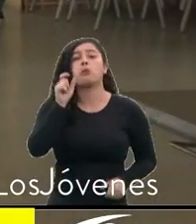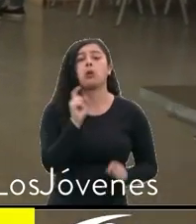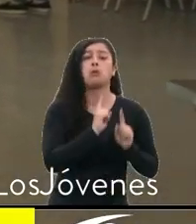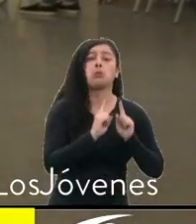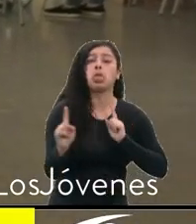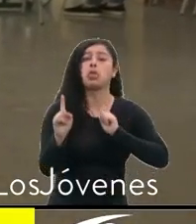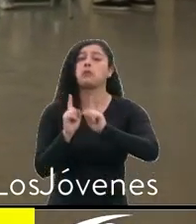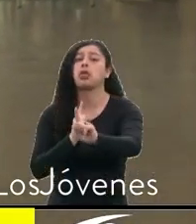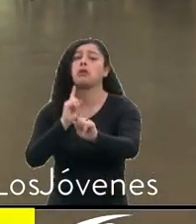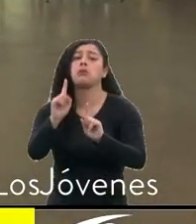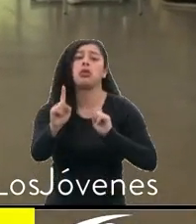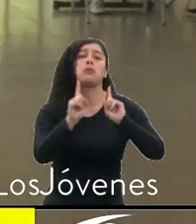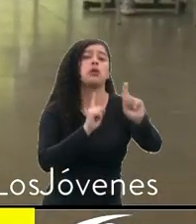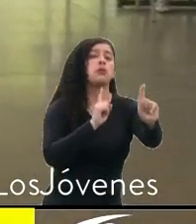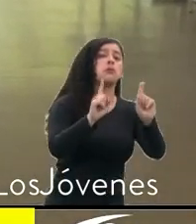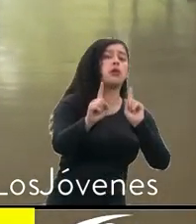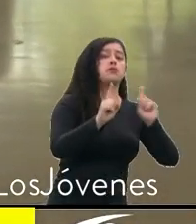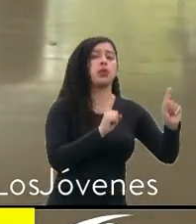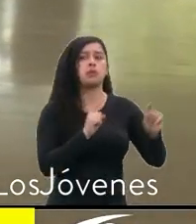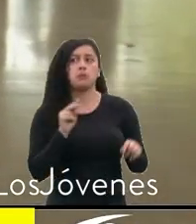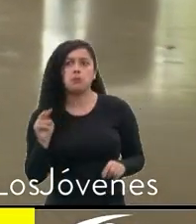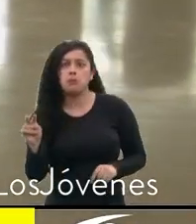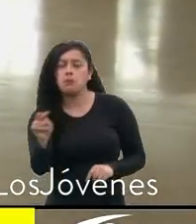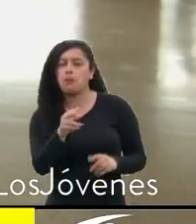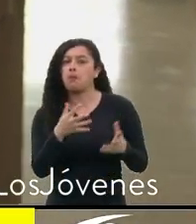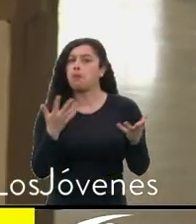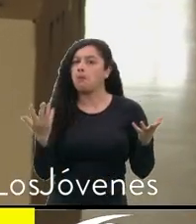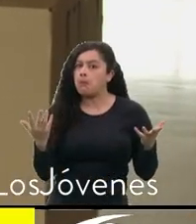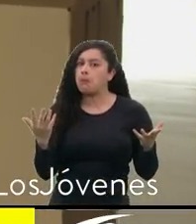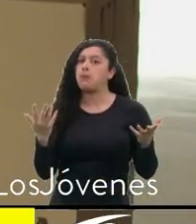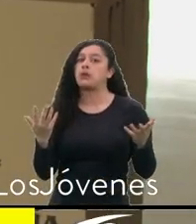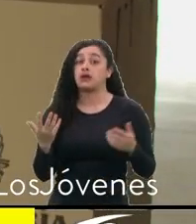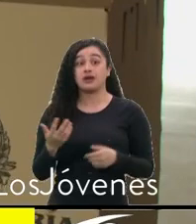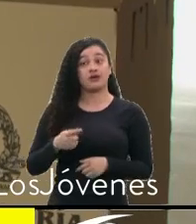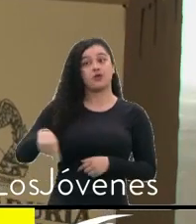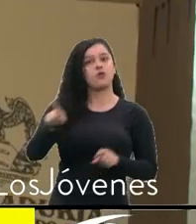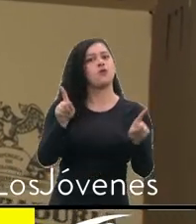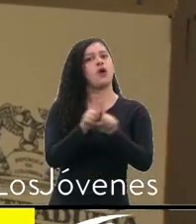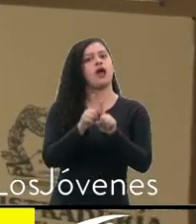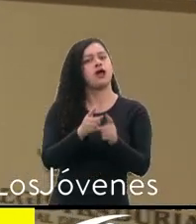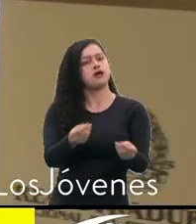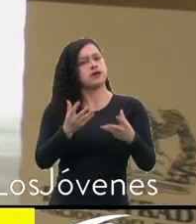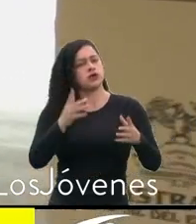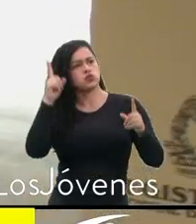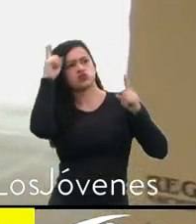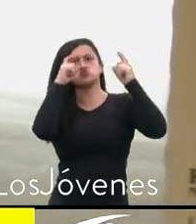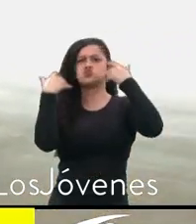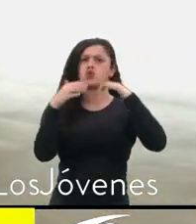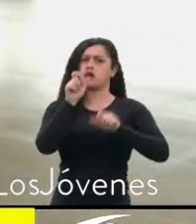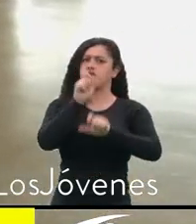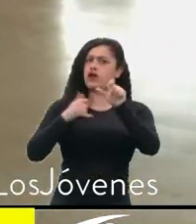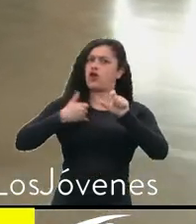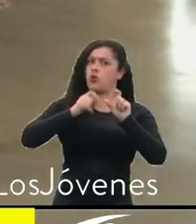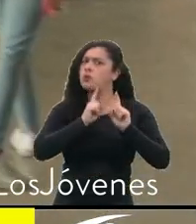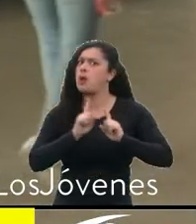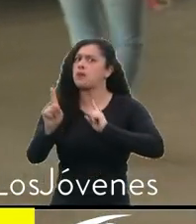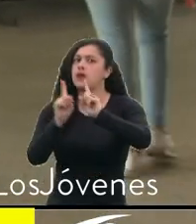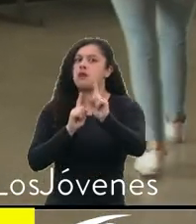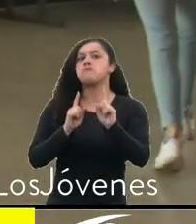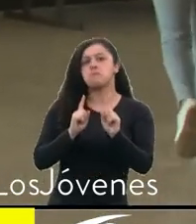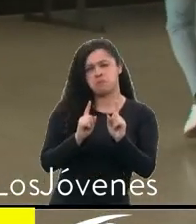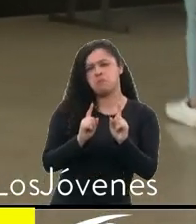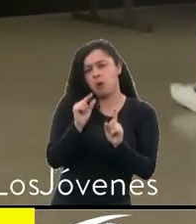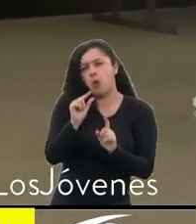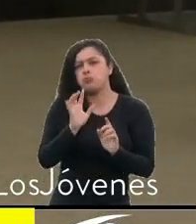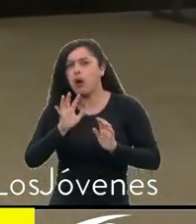puesto de votación, pero hay ejemplos que nos llenan de esperanza en esta jornada, en este punto que usted lo dice que es muy importante porque congregó a miles